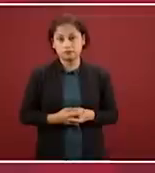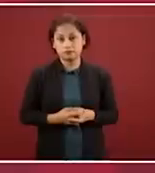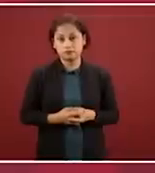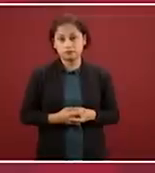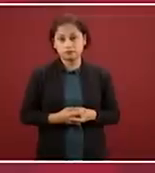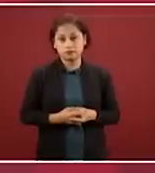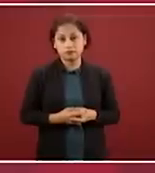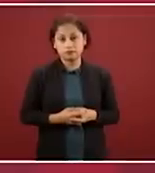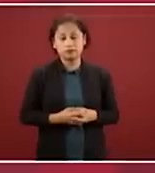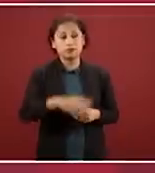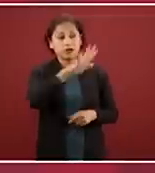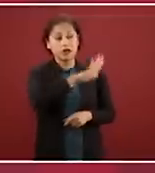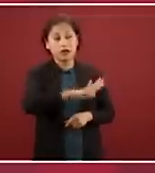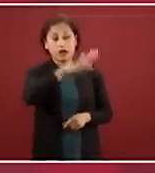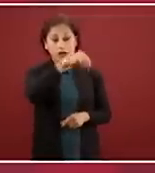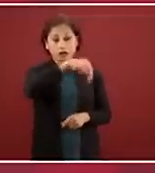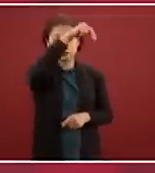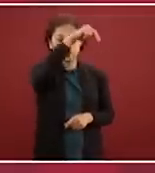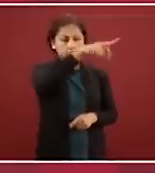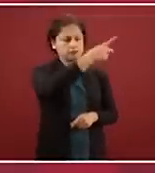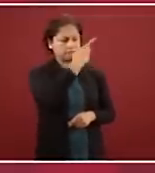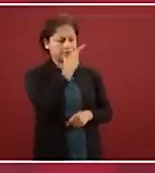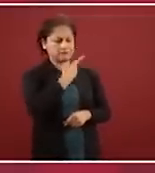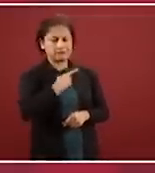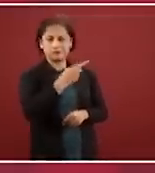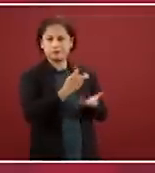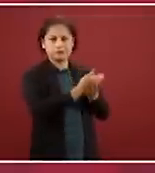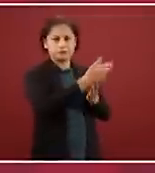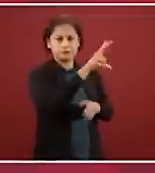me decían que no estaban pagando